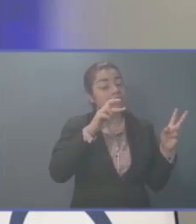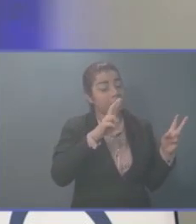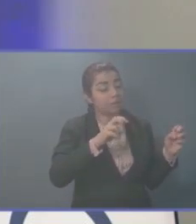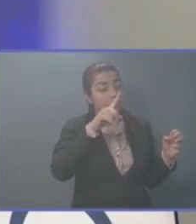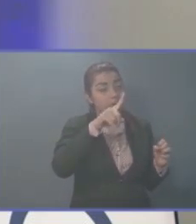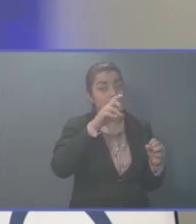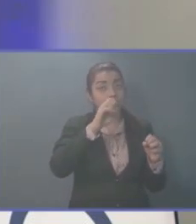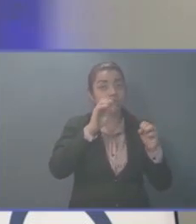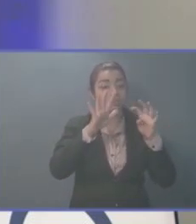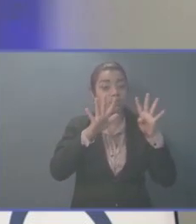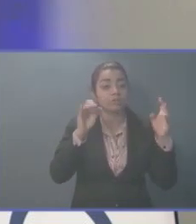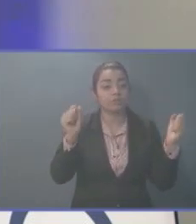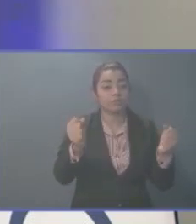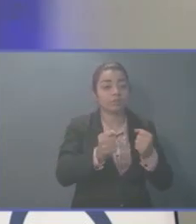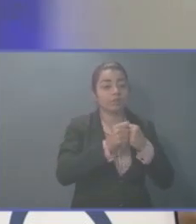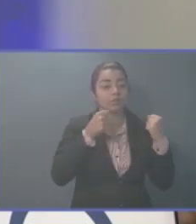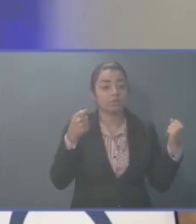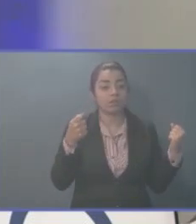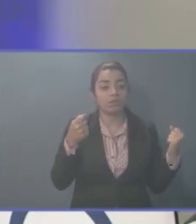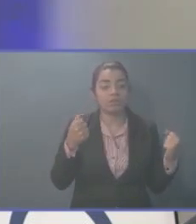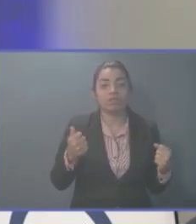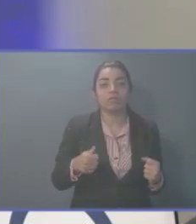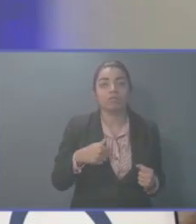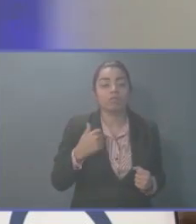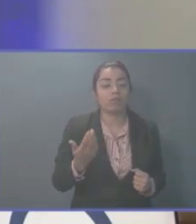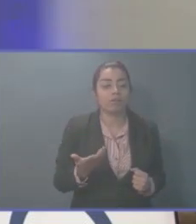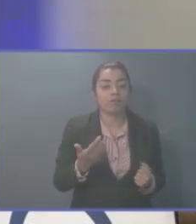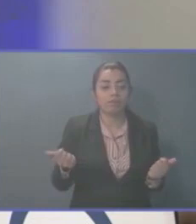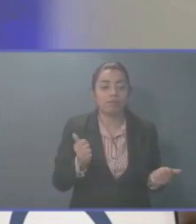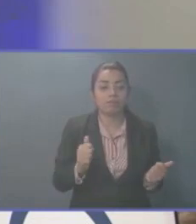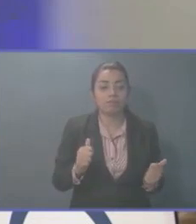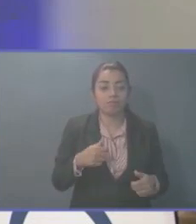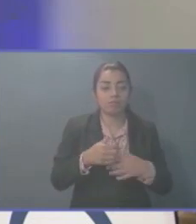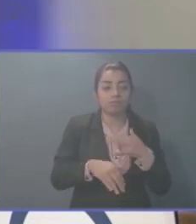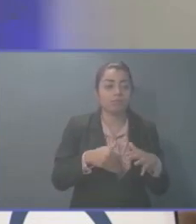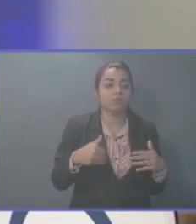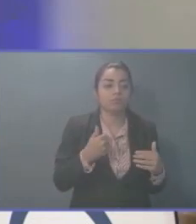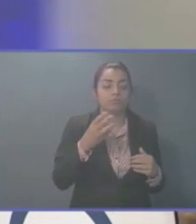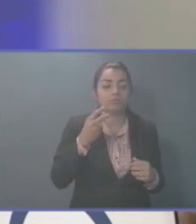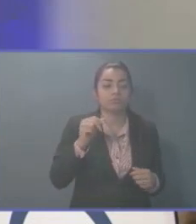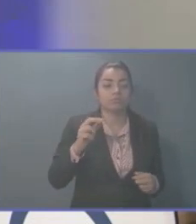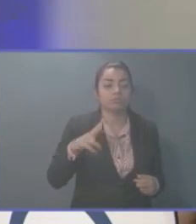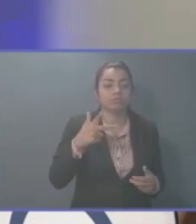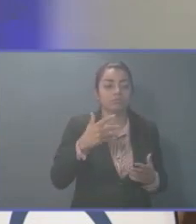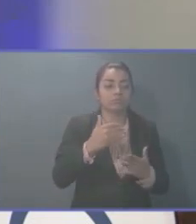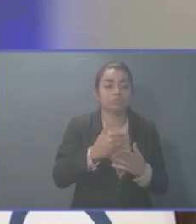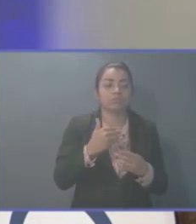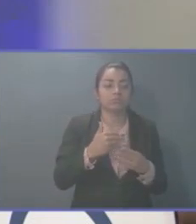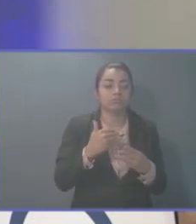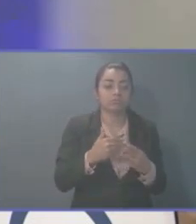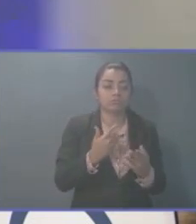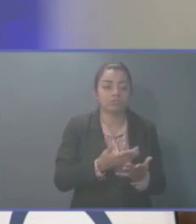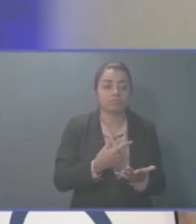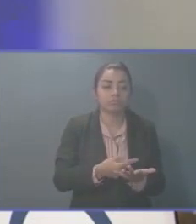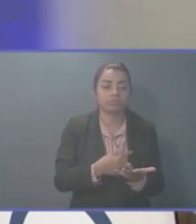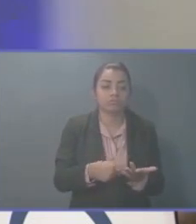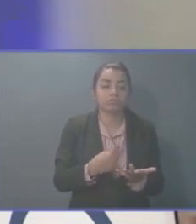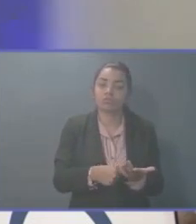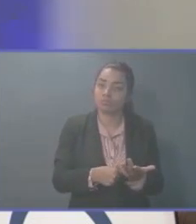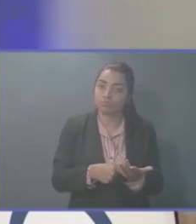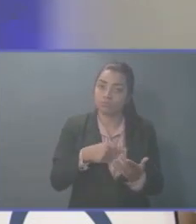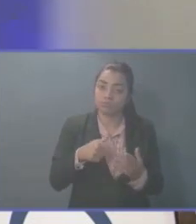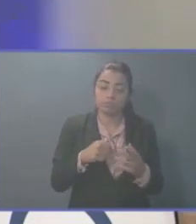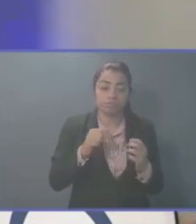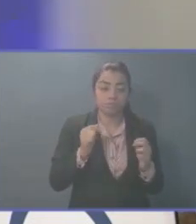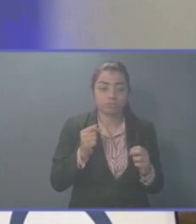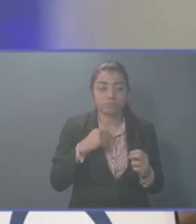se denominan la parte, digamos, o la fase 3 del denominado Plan Control Territorial, que según